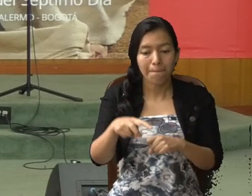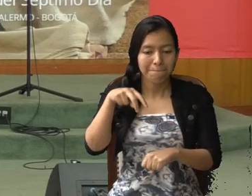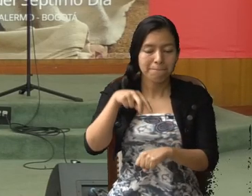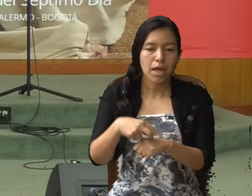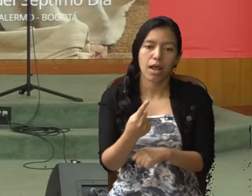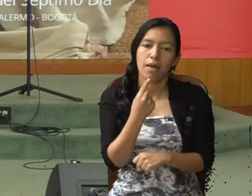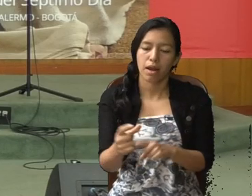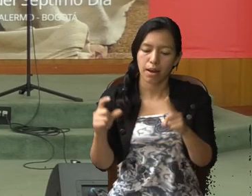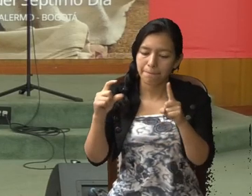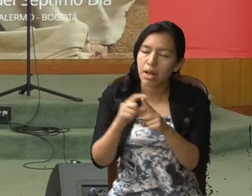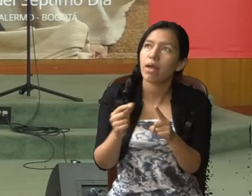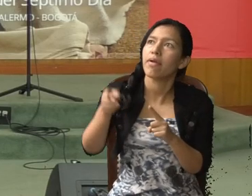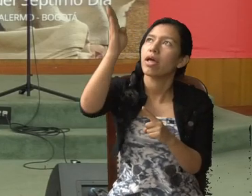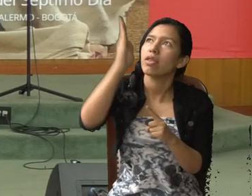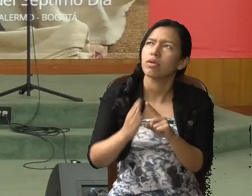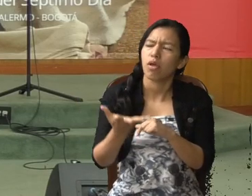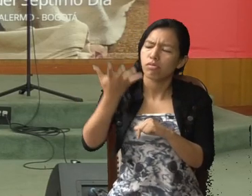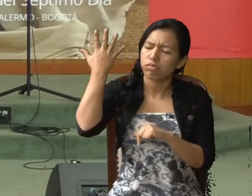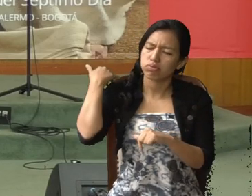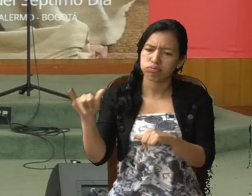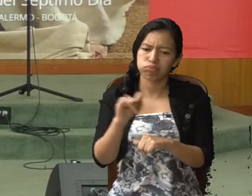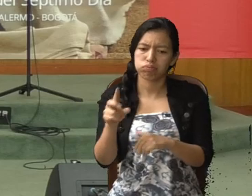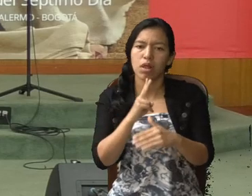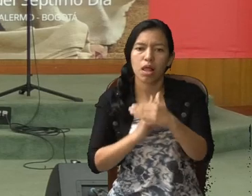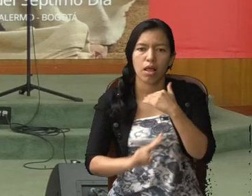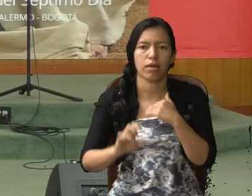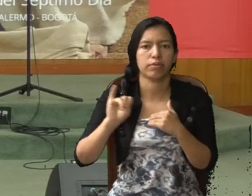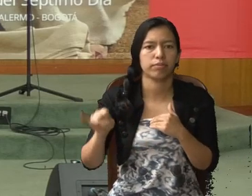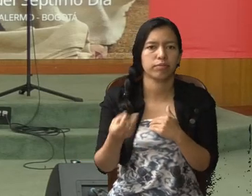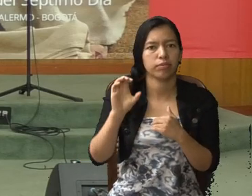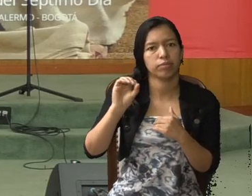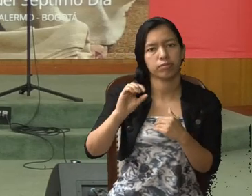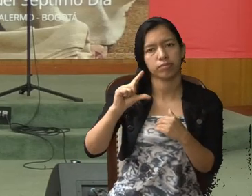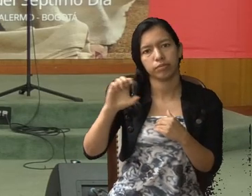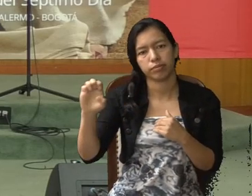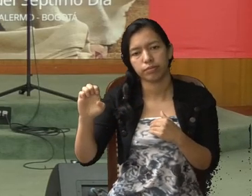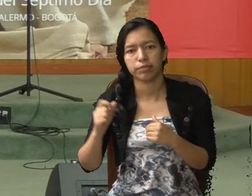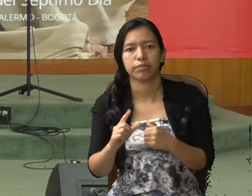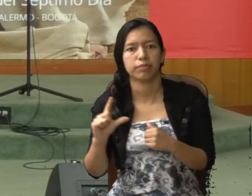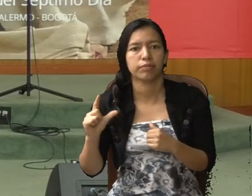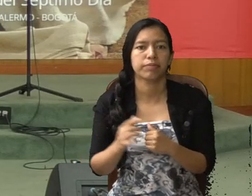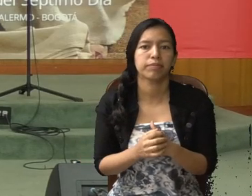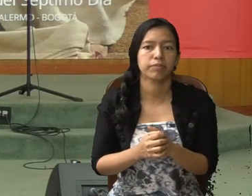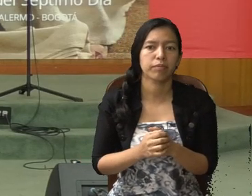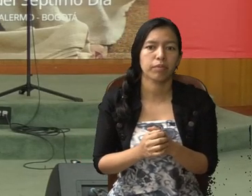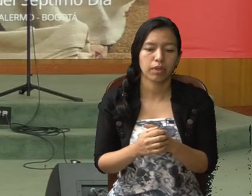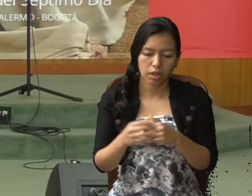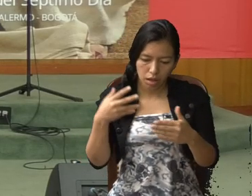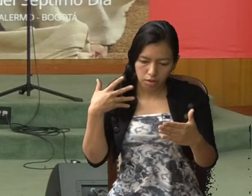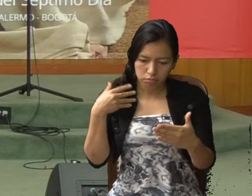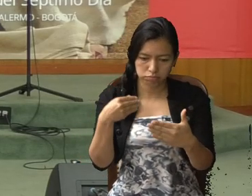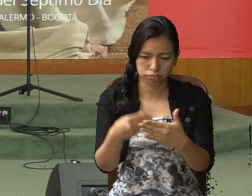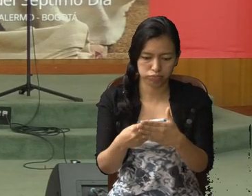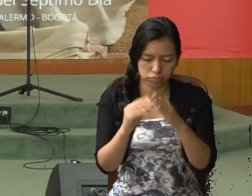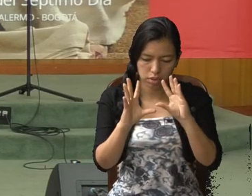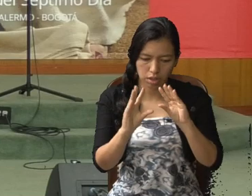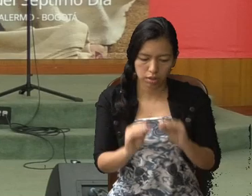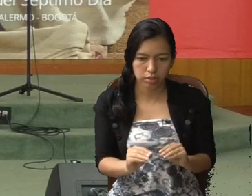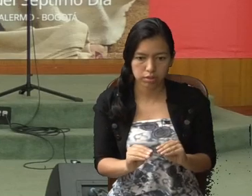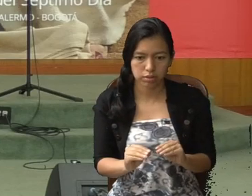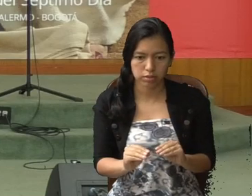de acuerdo al profeta Joel. Y ustedes pueden leer todo el relato. El hecho es que al finalizar ese relato, al finalizar, después que